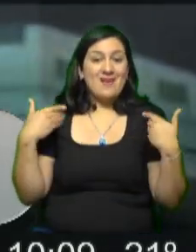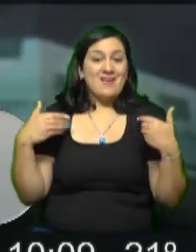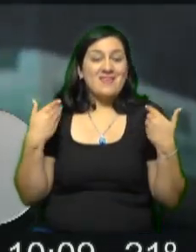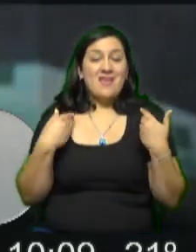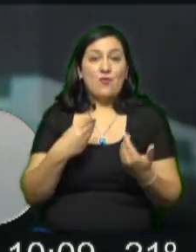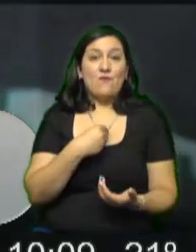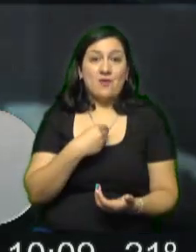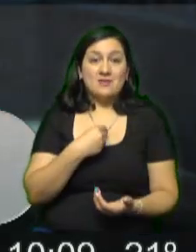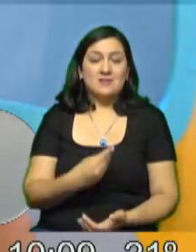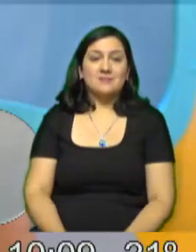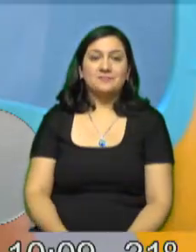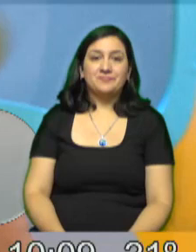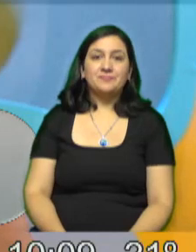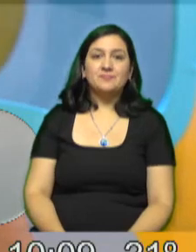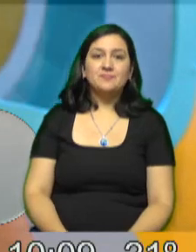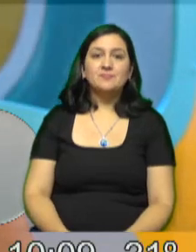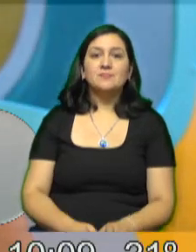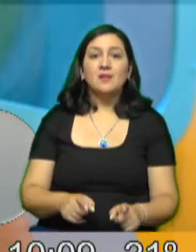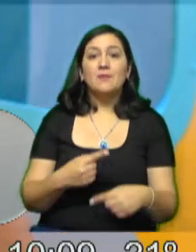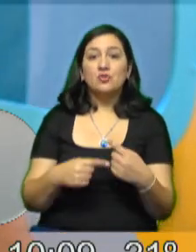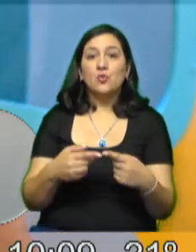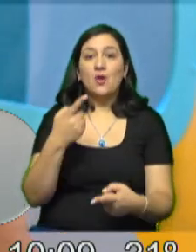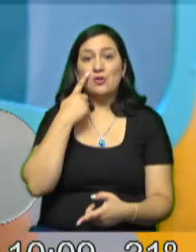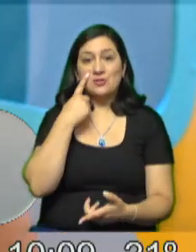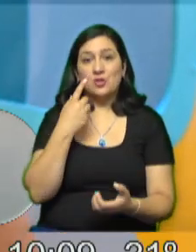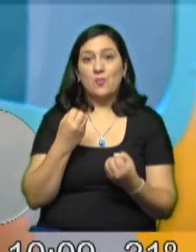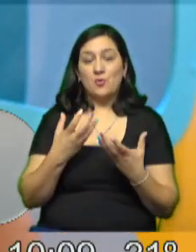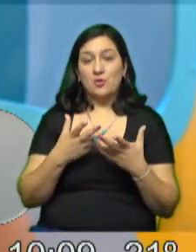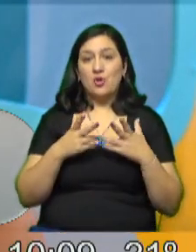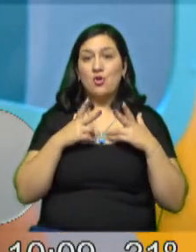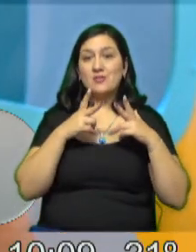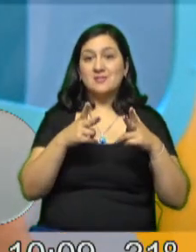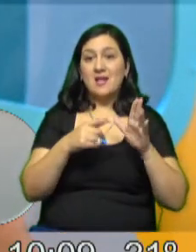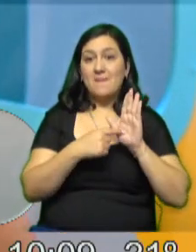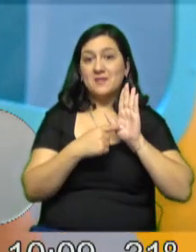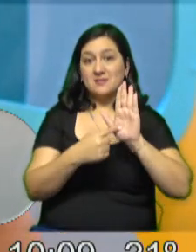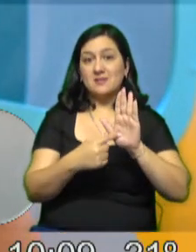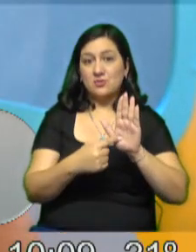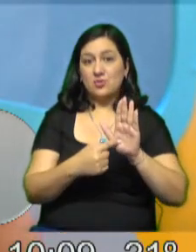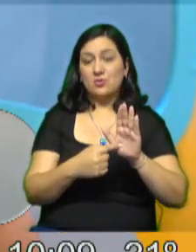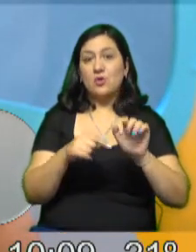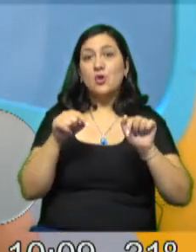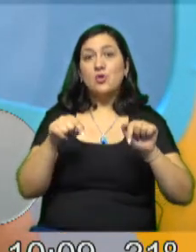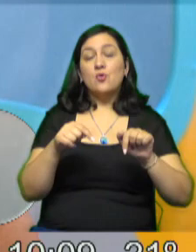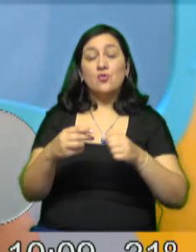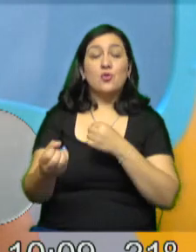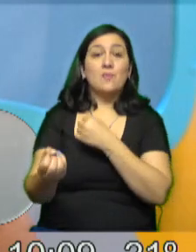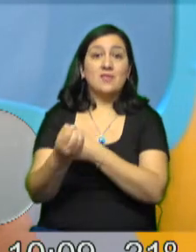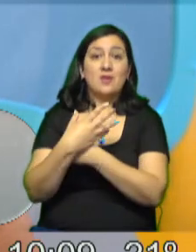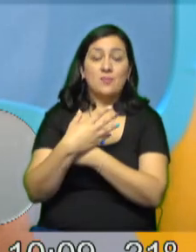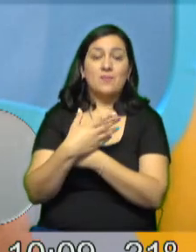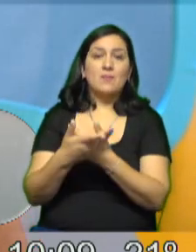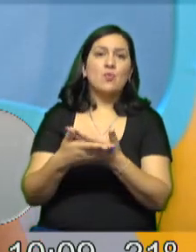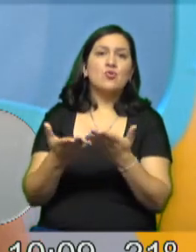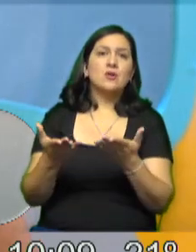confianza. Y mientras tanto, seguir conociendo, ¿no? Porque lo decía en la presentación y lo dijimos hoy cuando un televidente nos escribió para mostrarnos